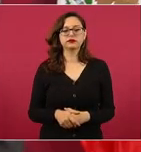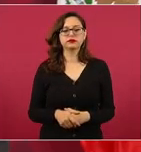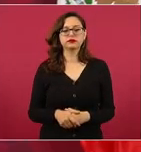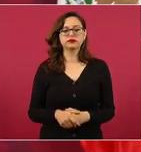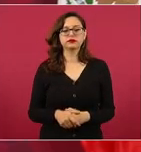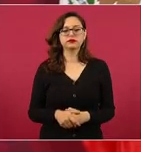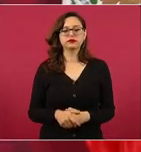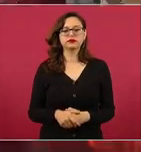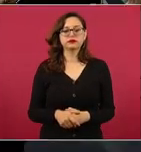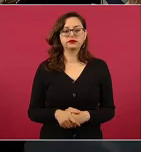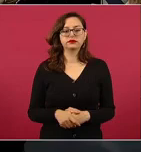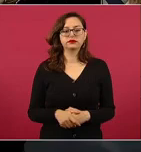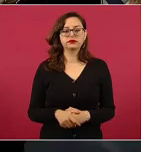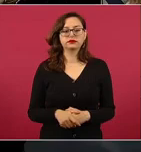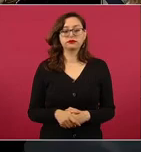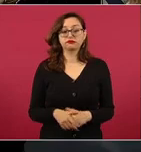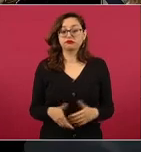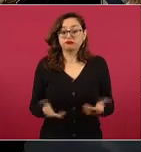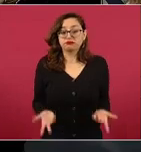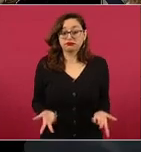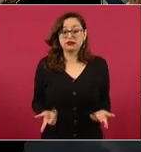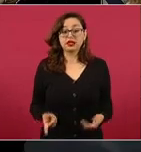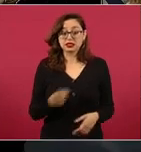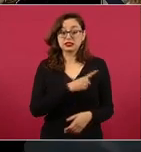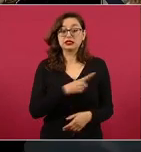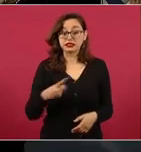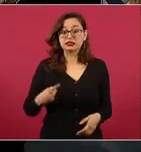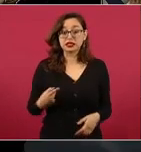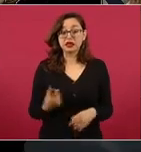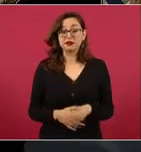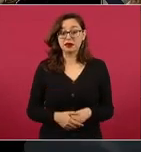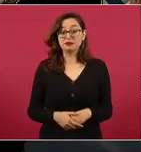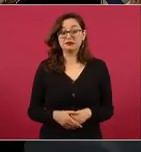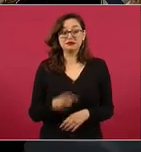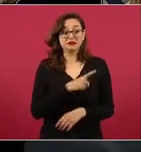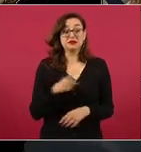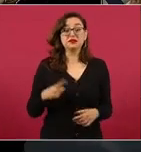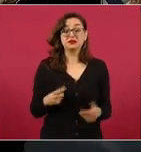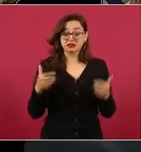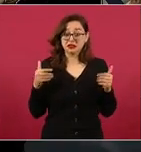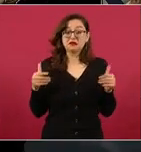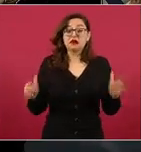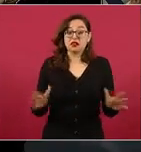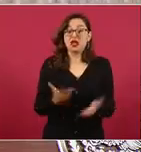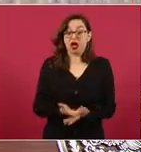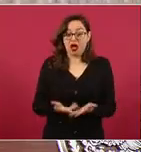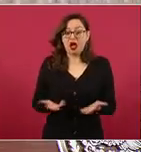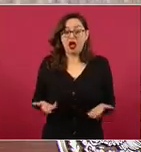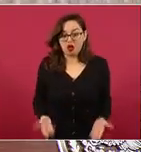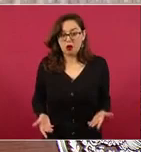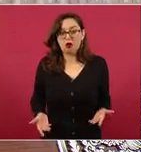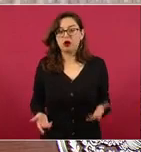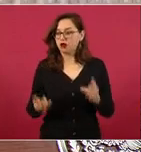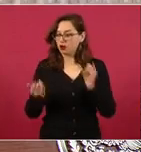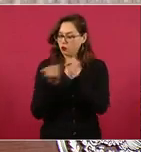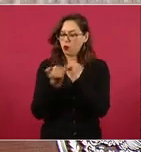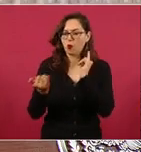Eso es lo que se tiene que hacer ahora, no tanto de esa manera, ya hay otras formas.